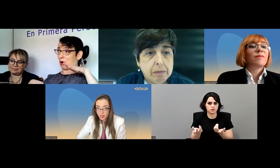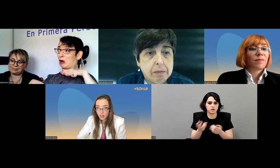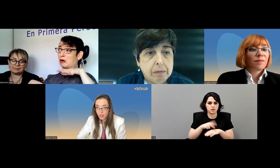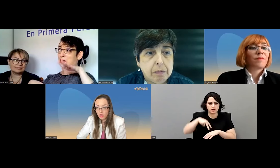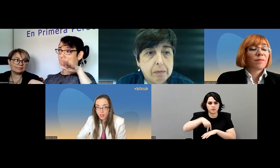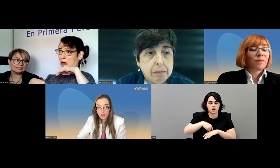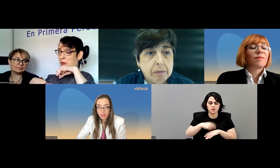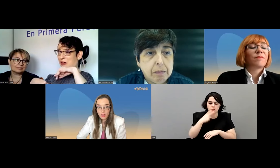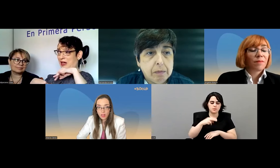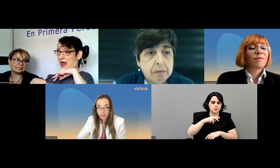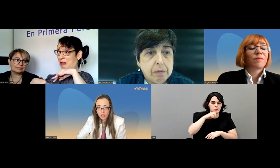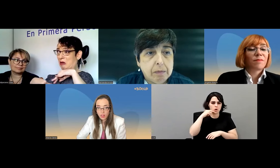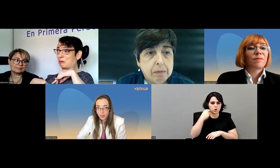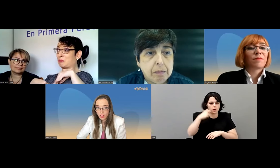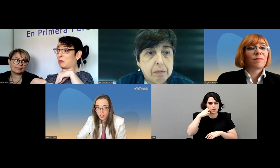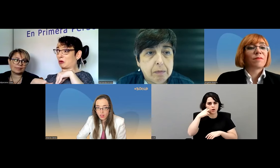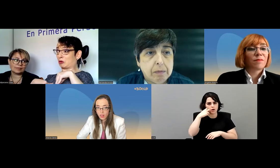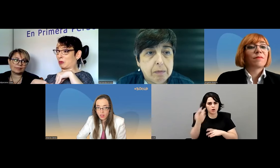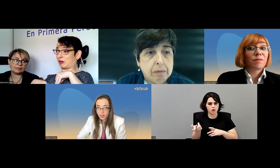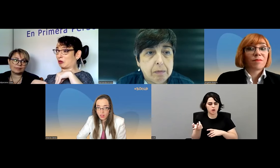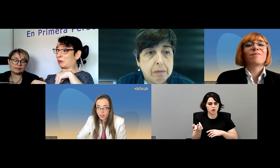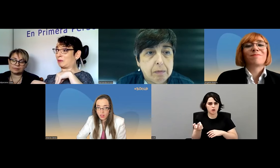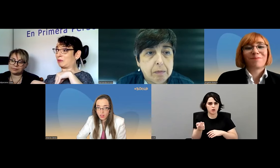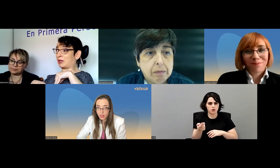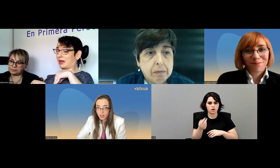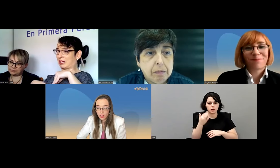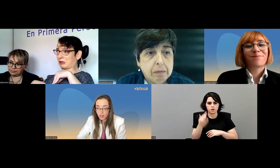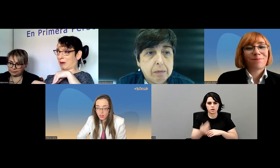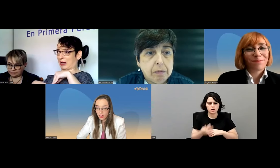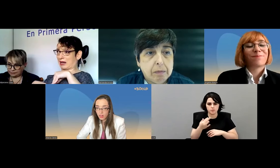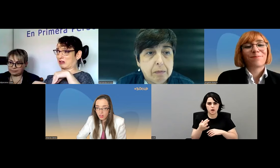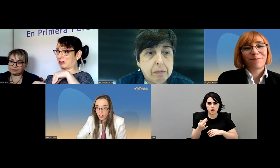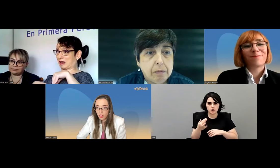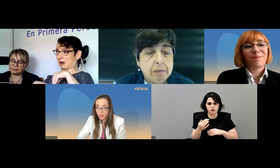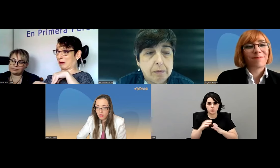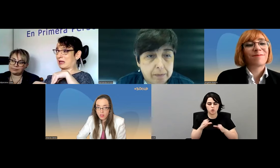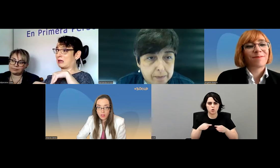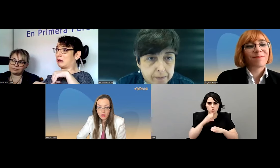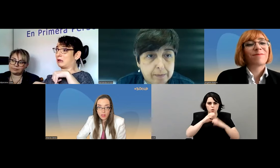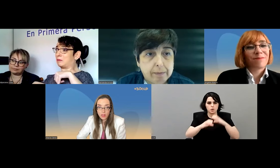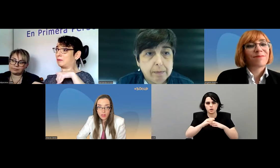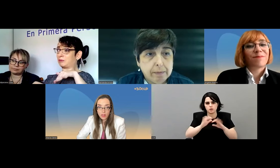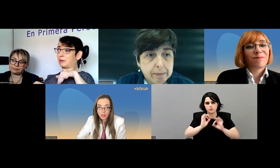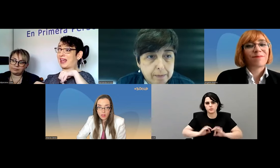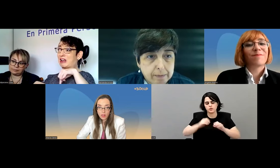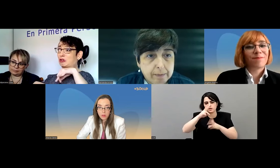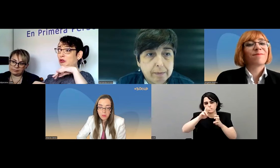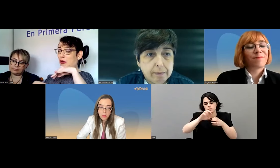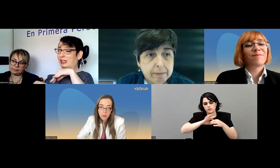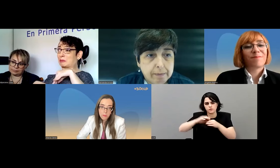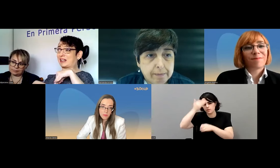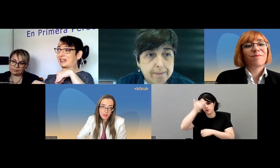Y luego, la comunicación, por supuesto, que en el parálisis cerebral